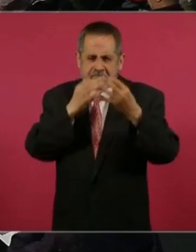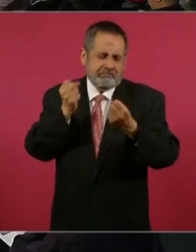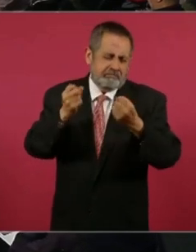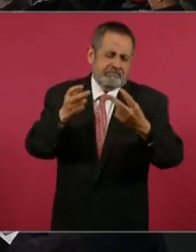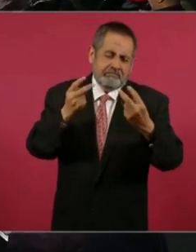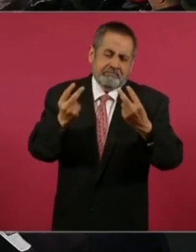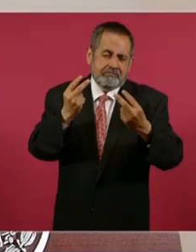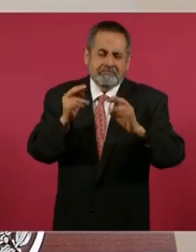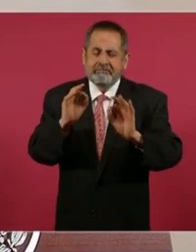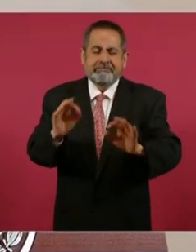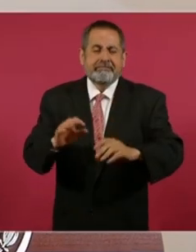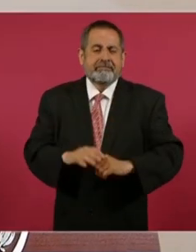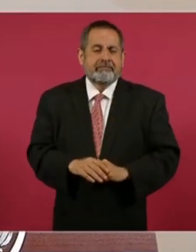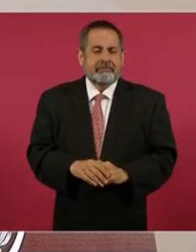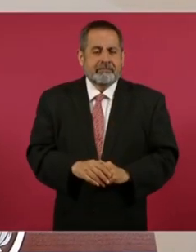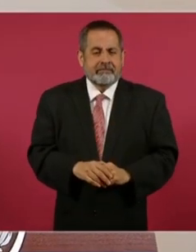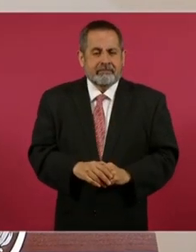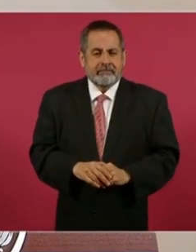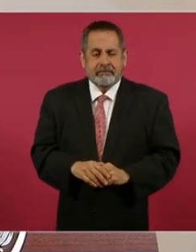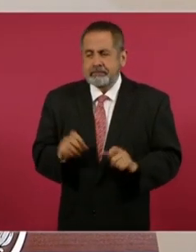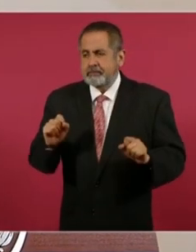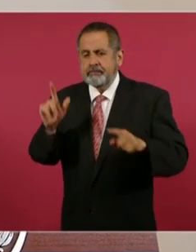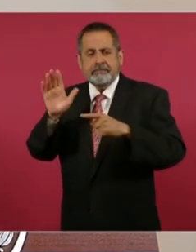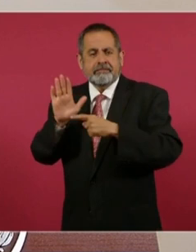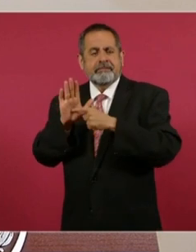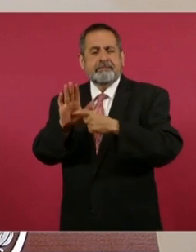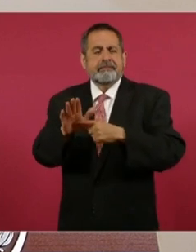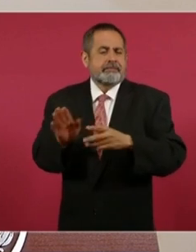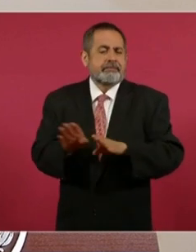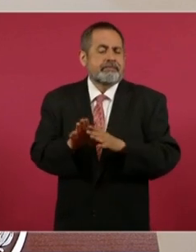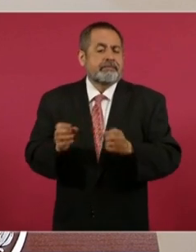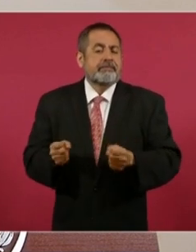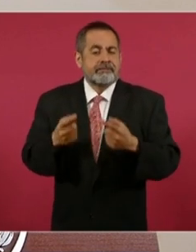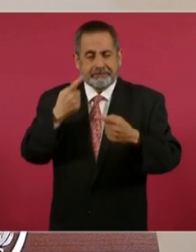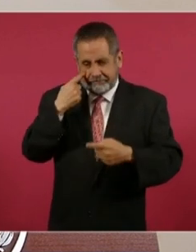muchos paisanos. Pongo una encuesta para que vea